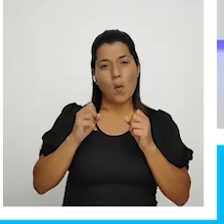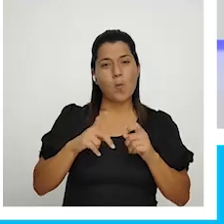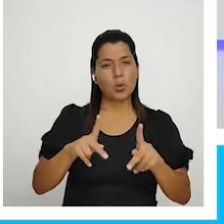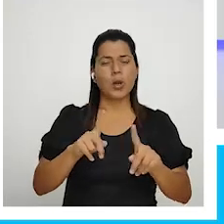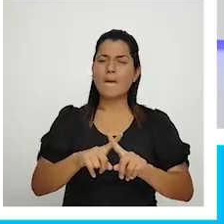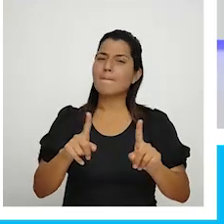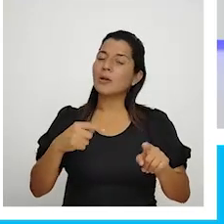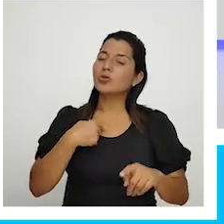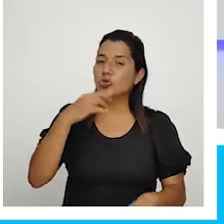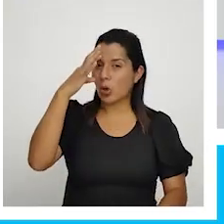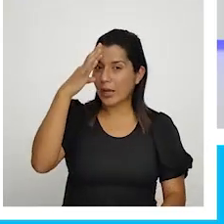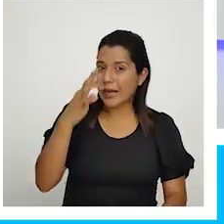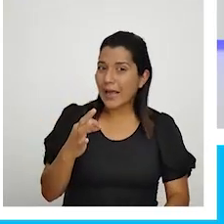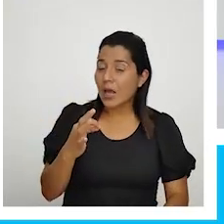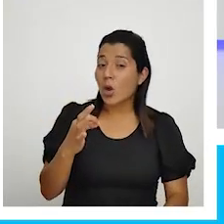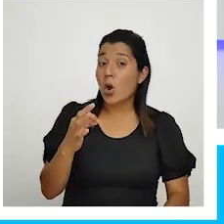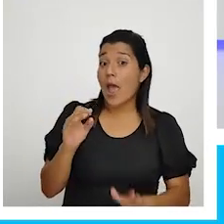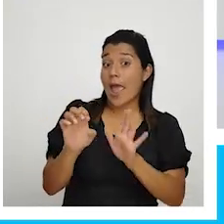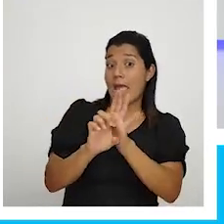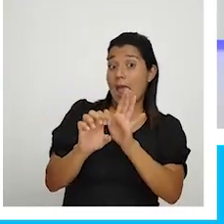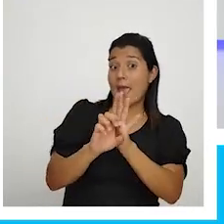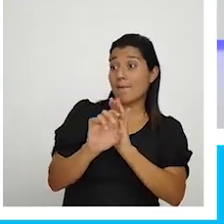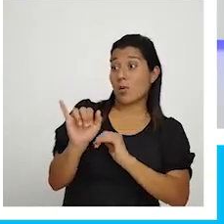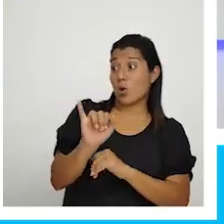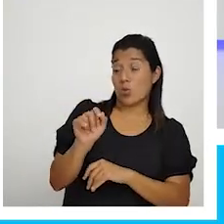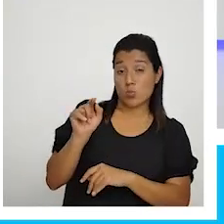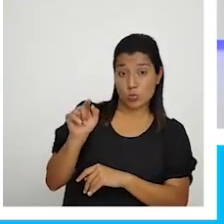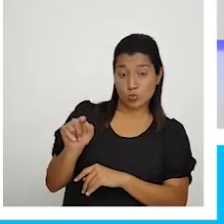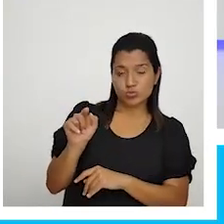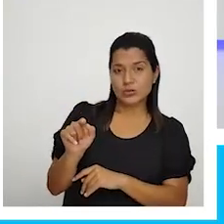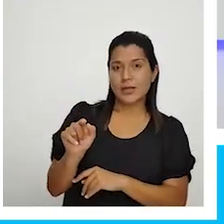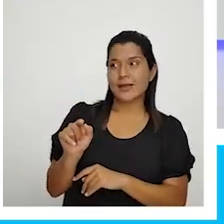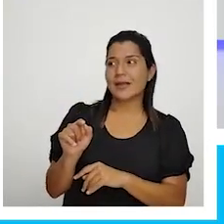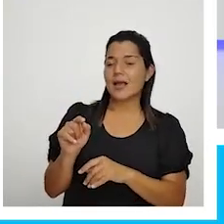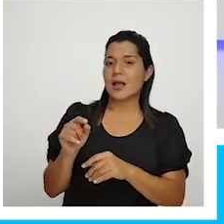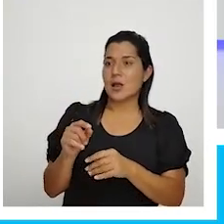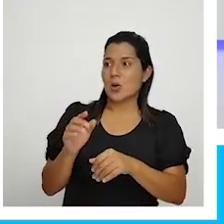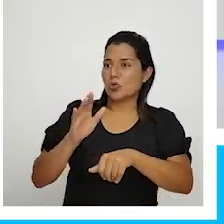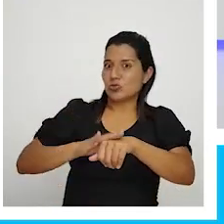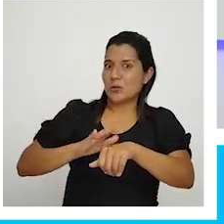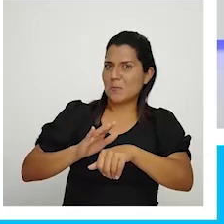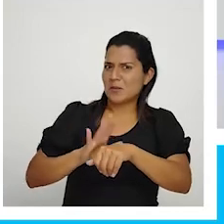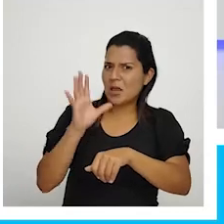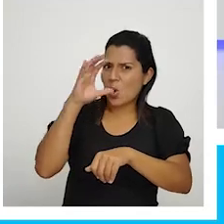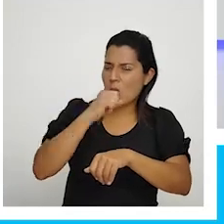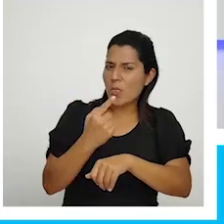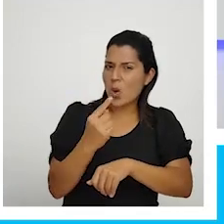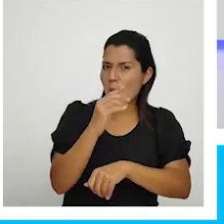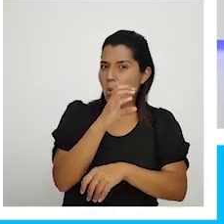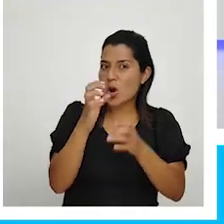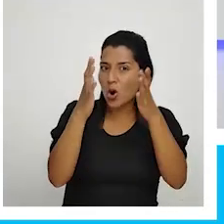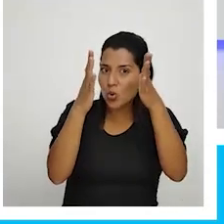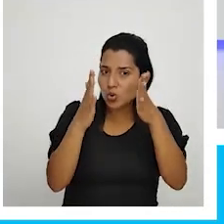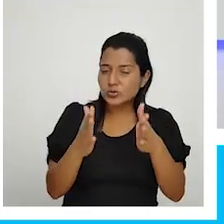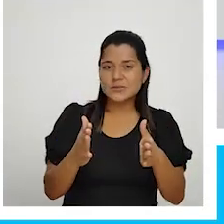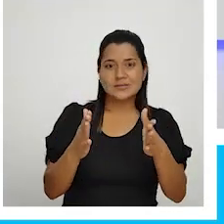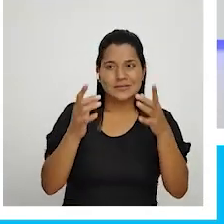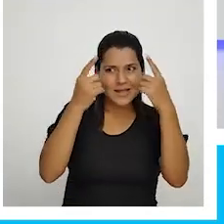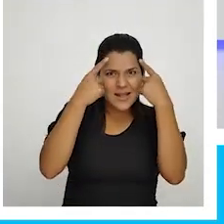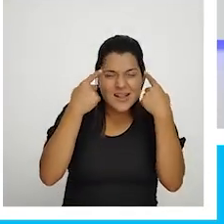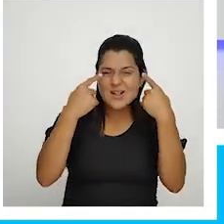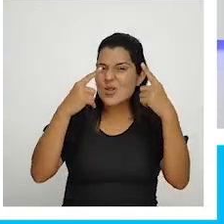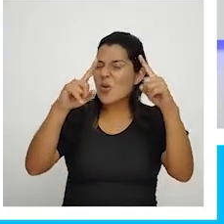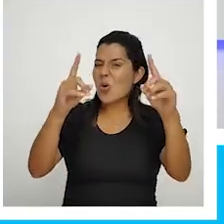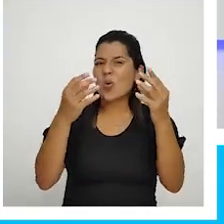que situaciones como las que vos estás viviendo nos dan ese panorama de que una tica está rompiendo paradigmas,